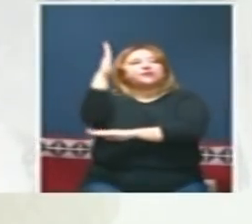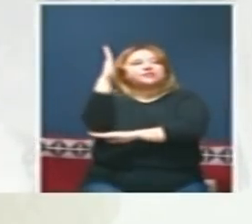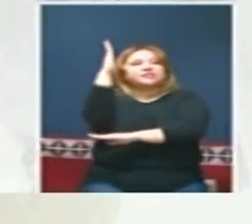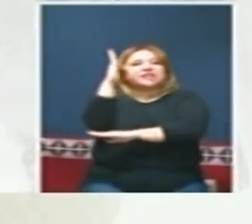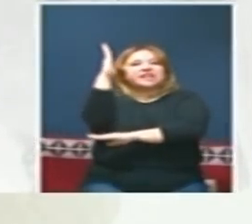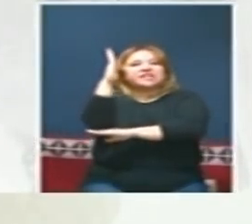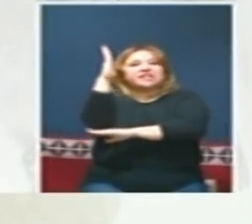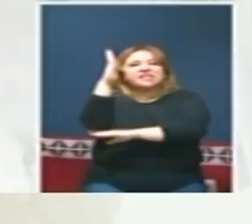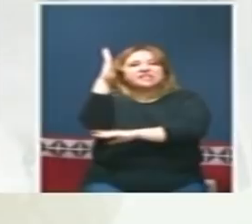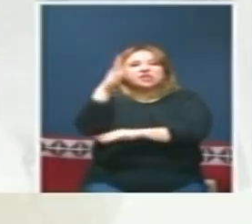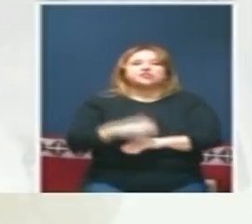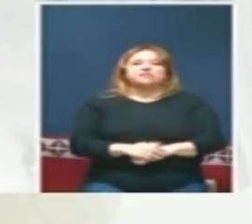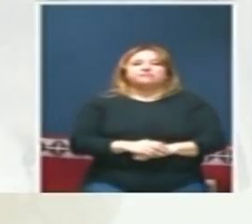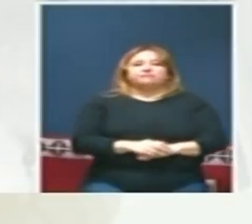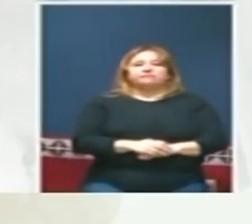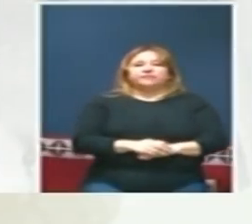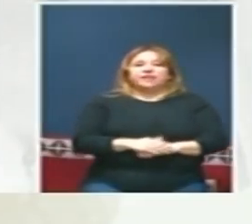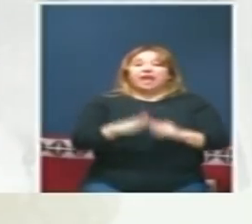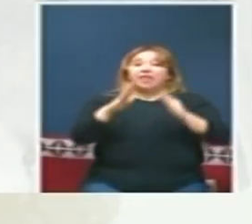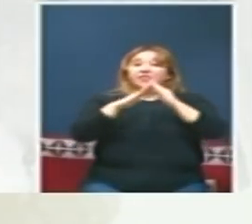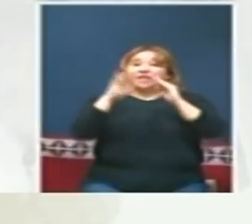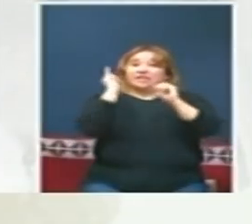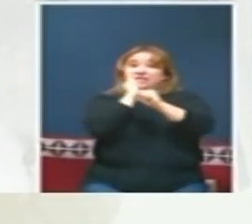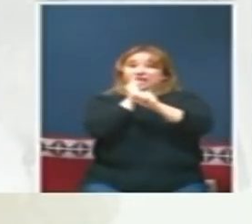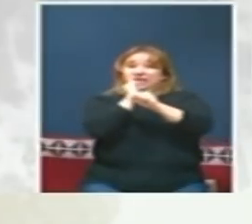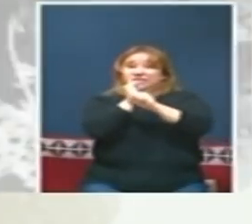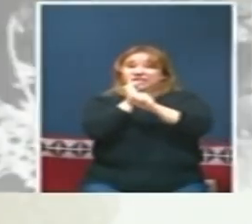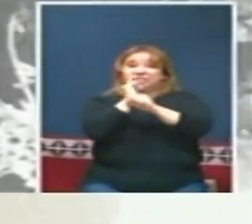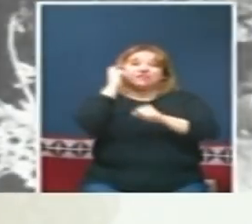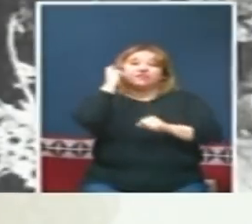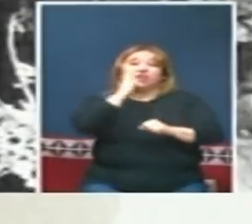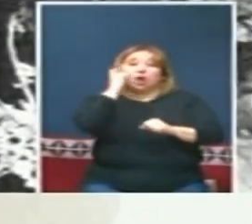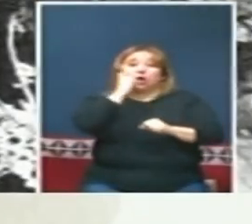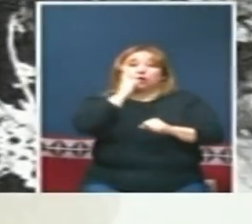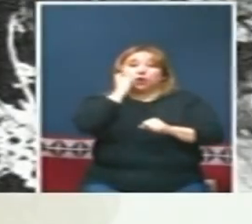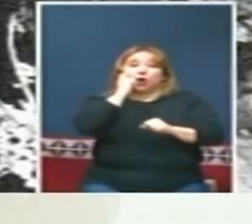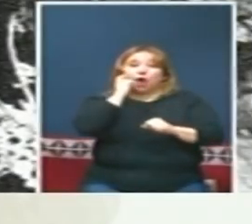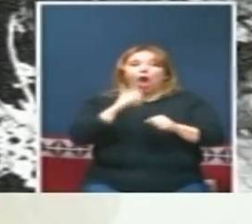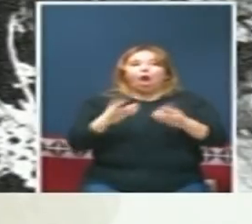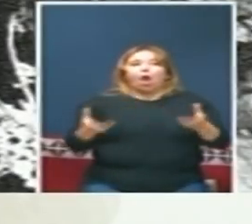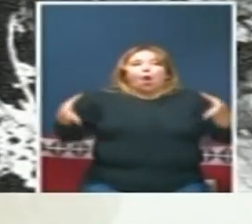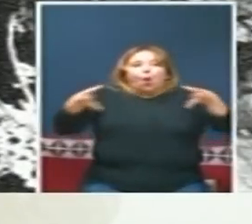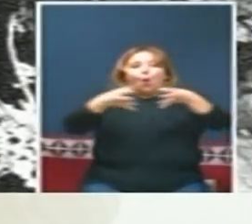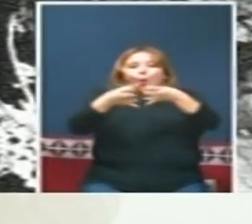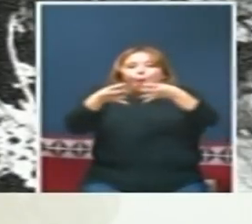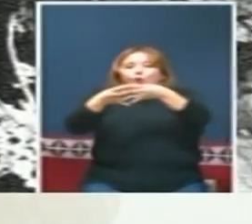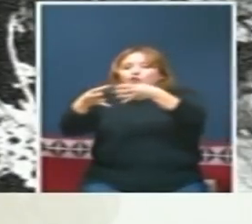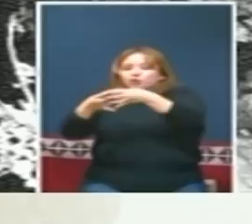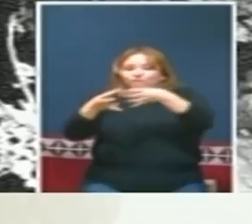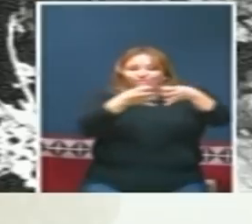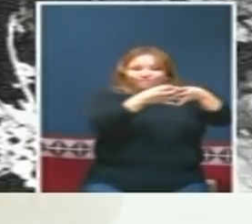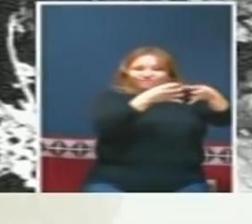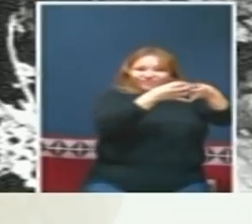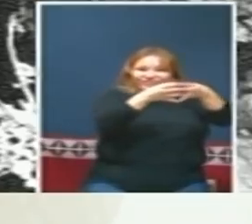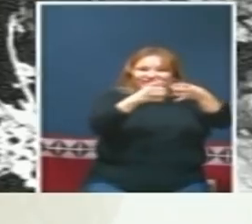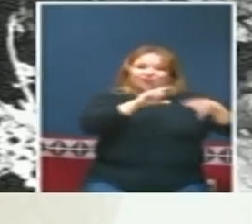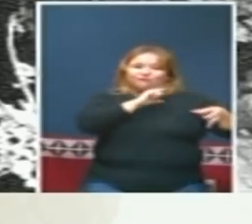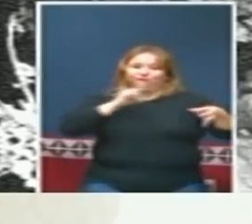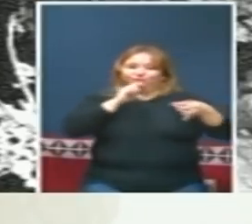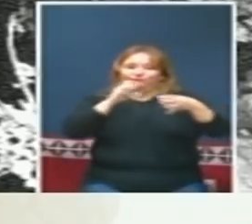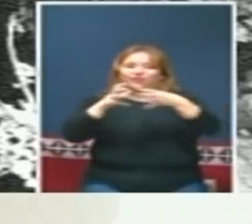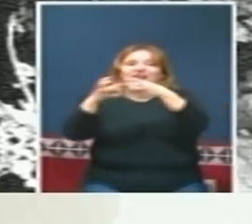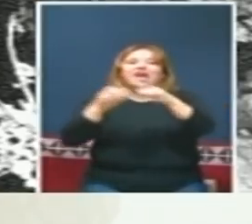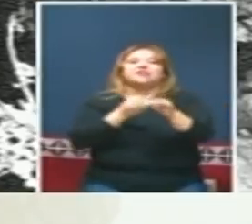diócesis de La Rioja, en vistas a establecer allí una comunidad de la Orden de los Frailes Menores